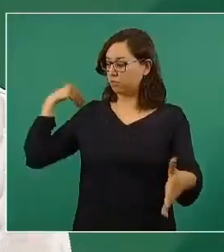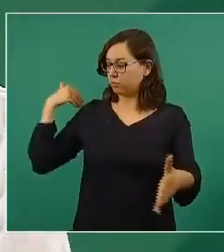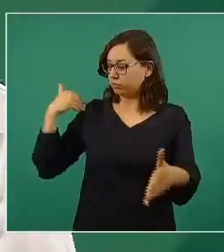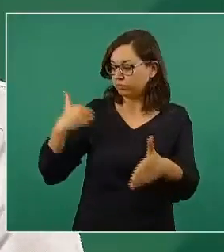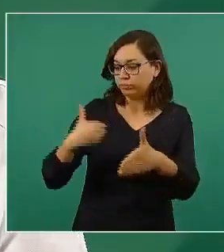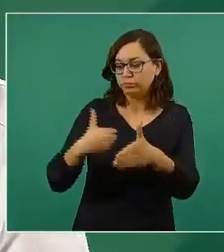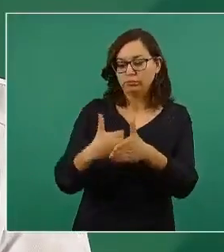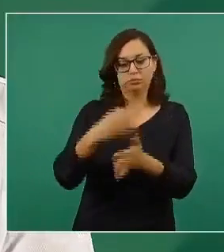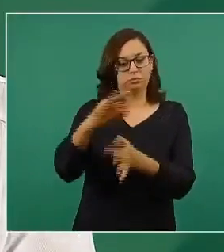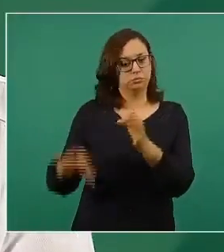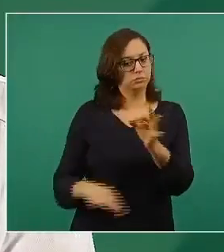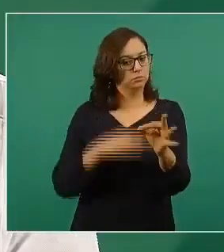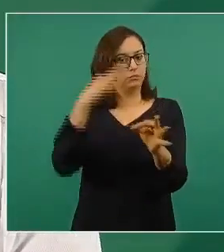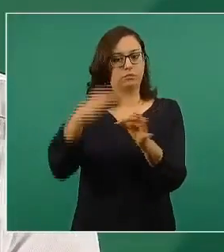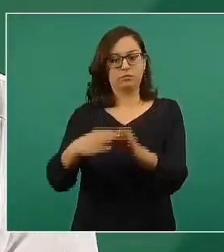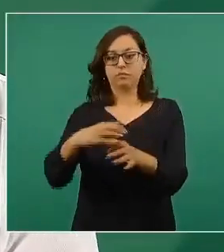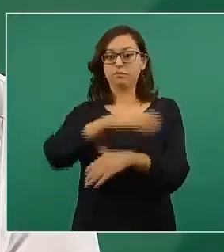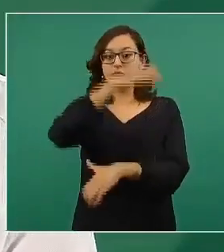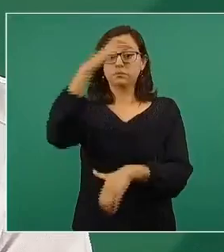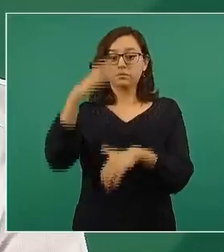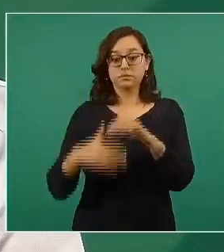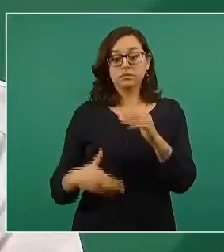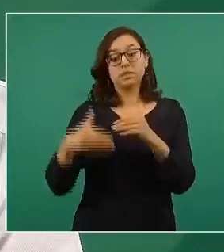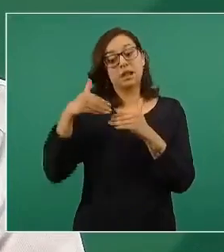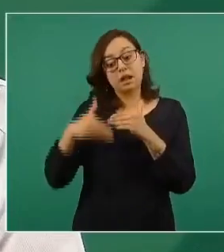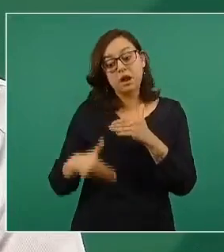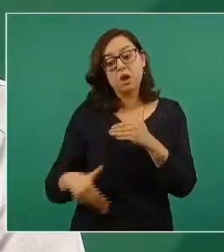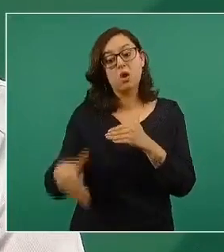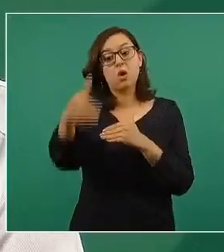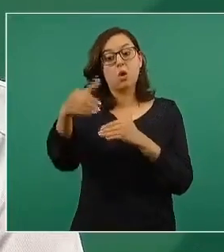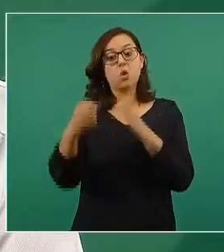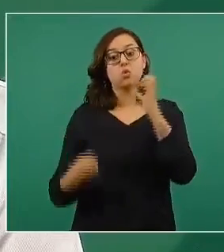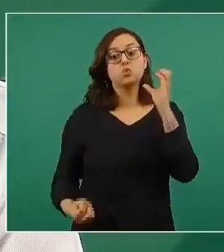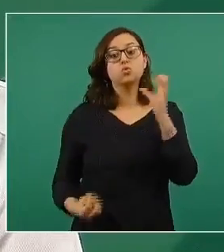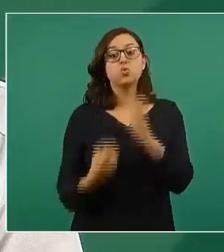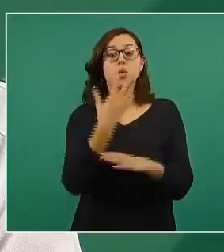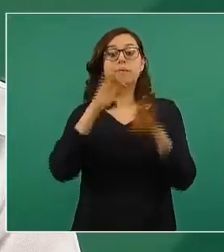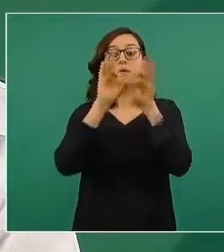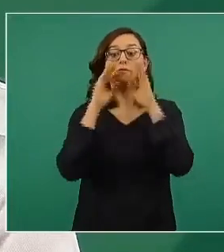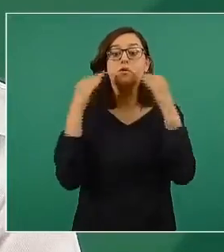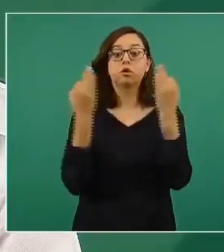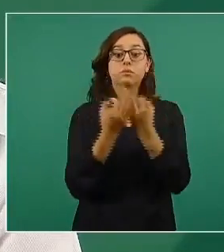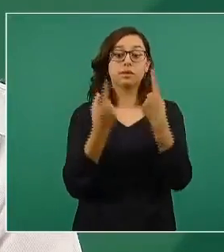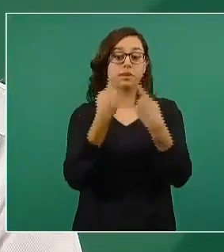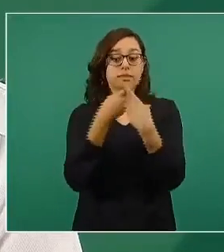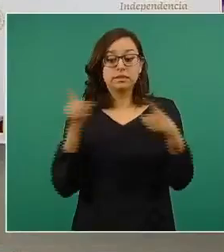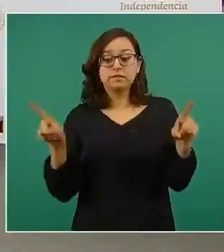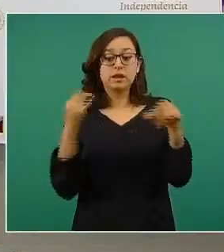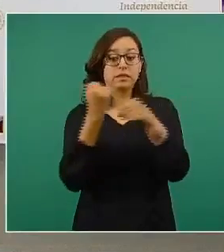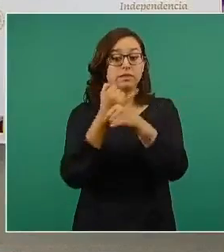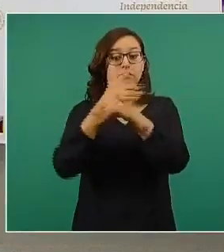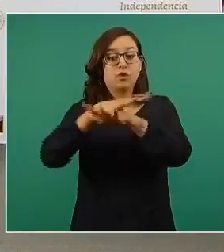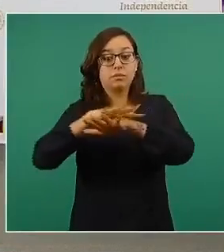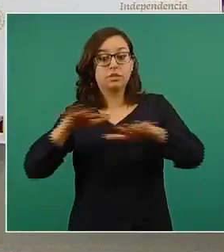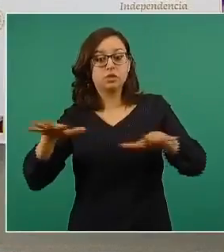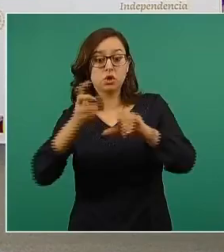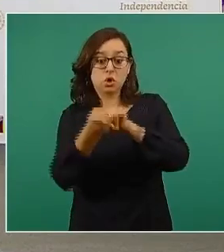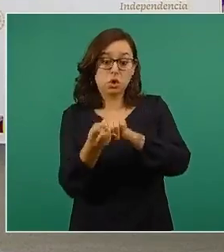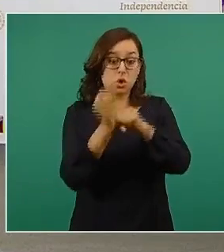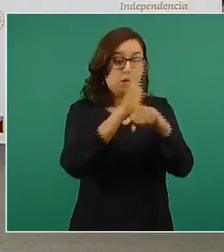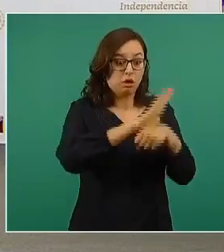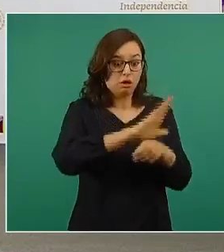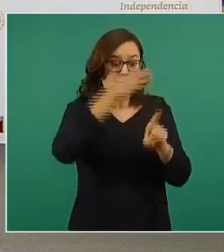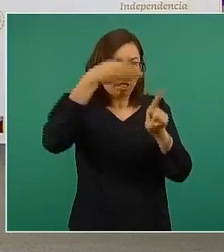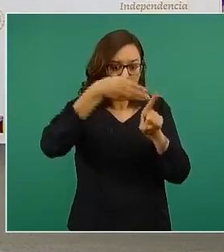nos permitan tener un repertorio de información no solo sobre la epidemia de COVID, sino los múltiples